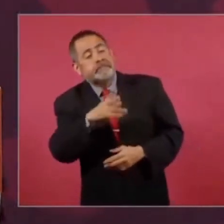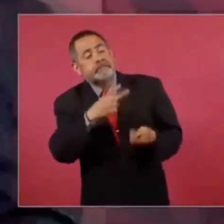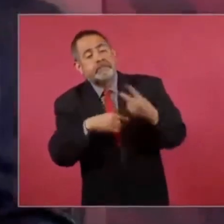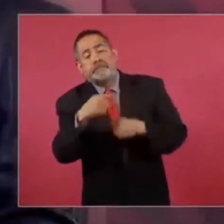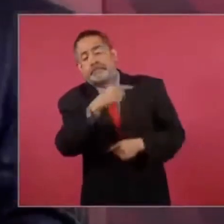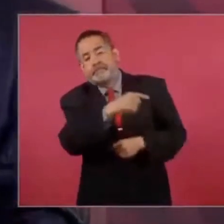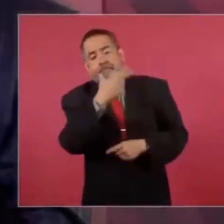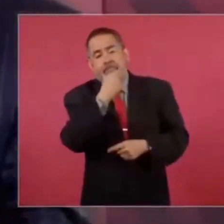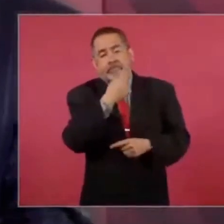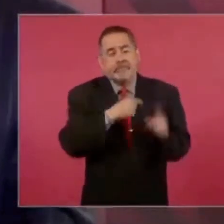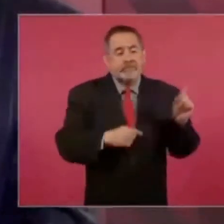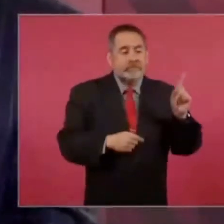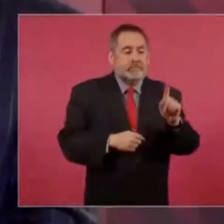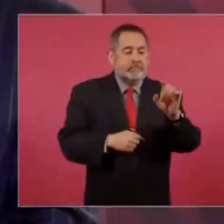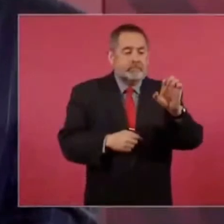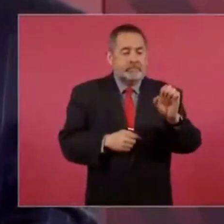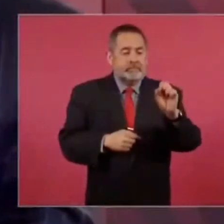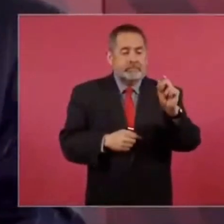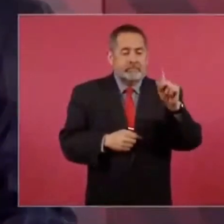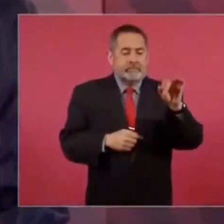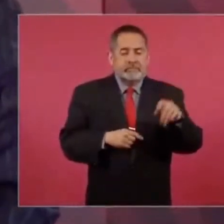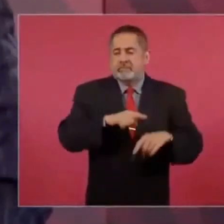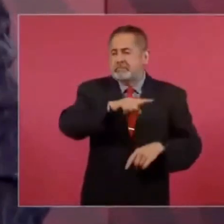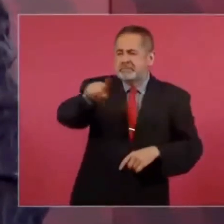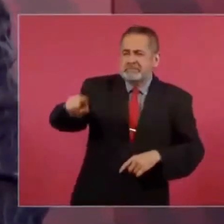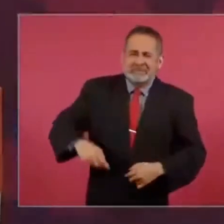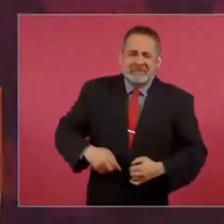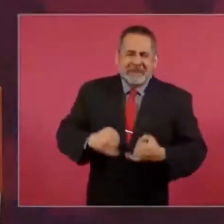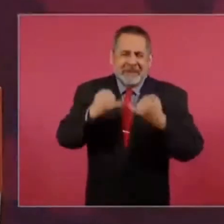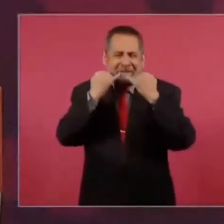y un abucheo general.